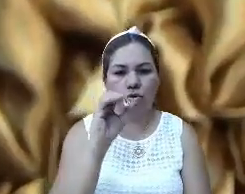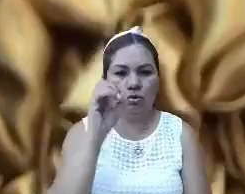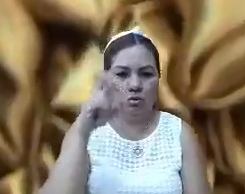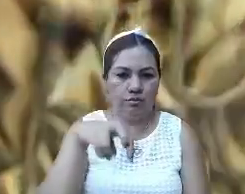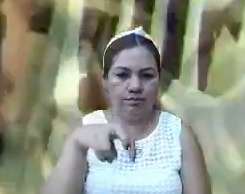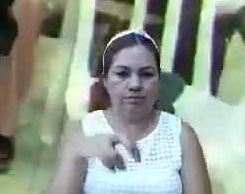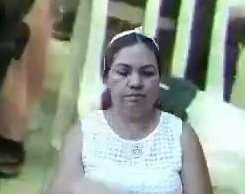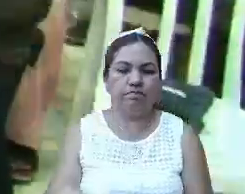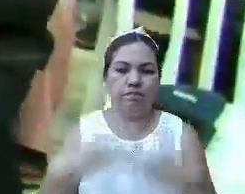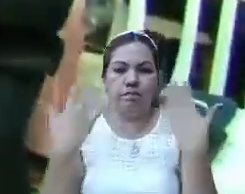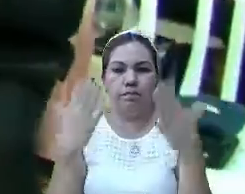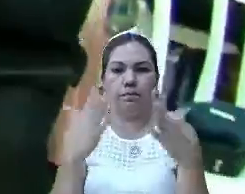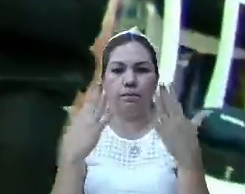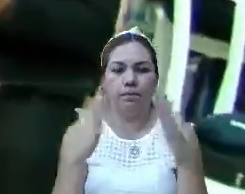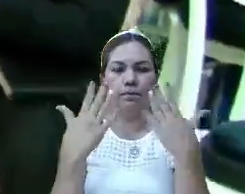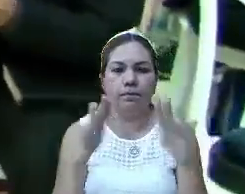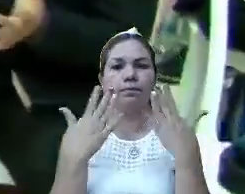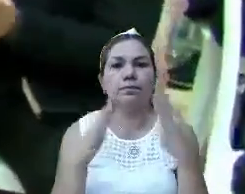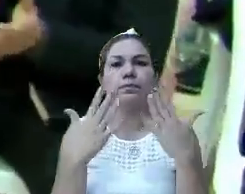Apláudale fuerte.